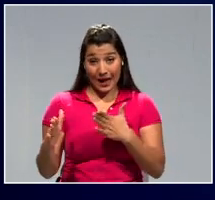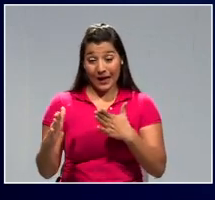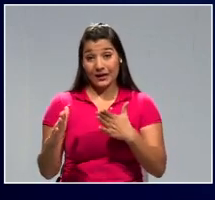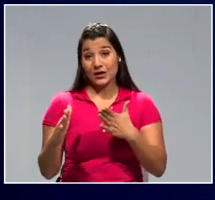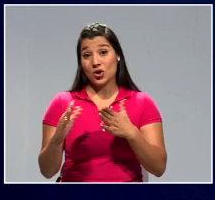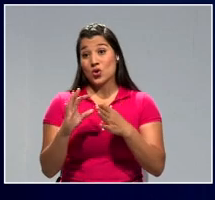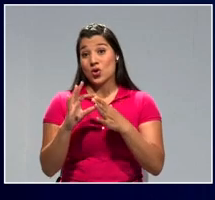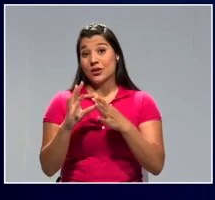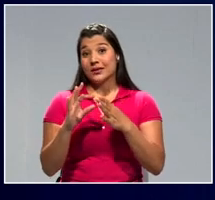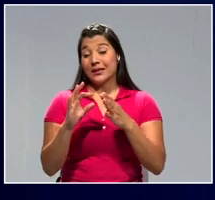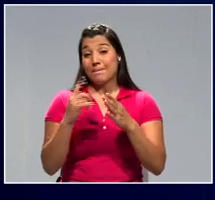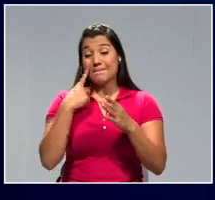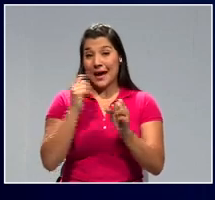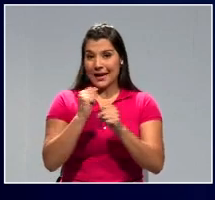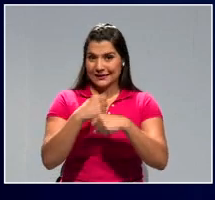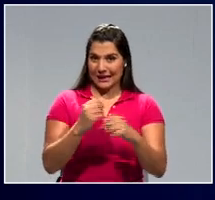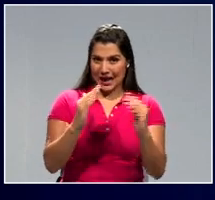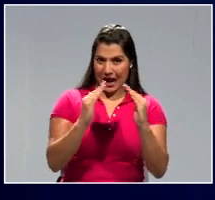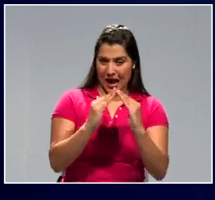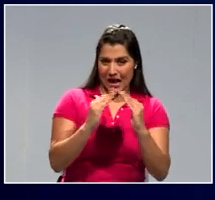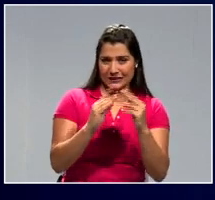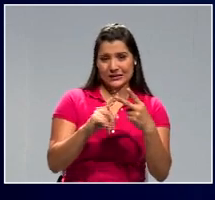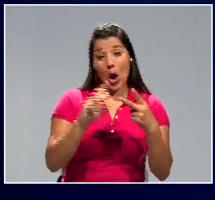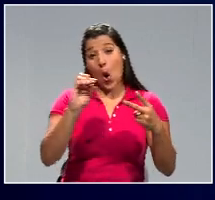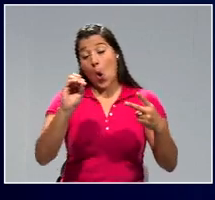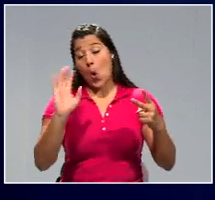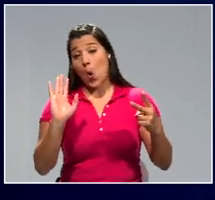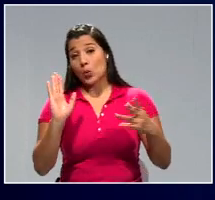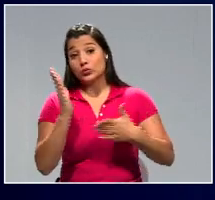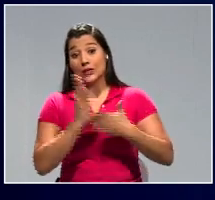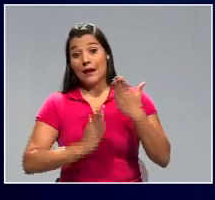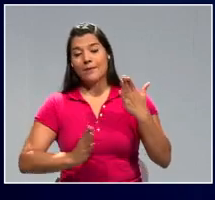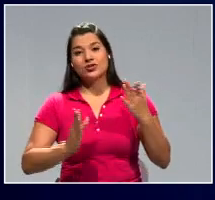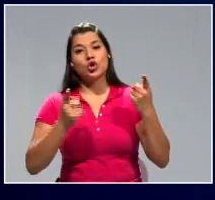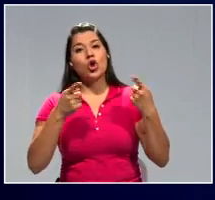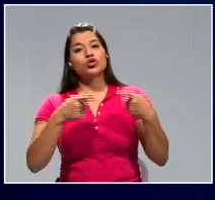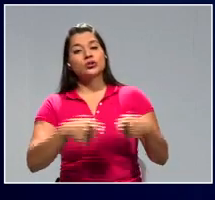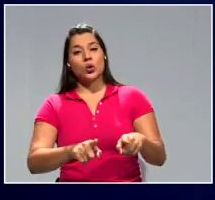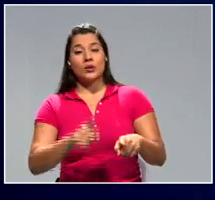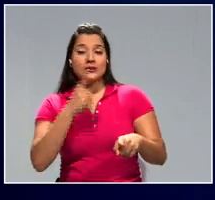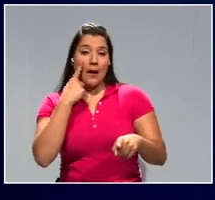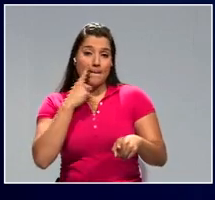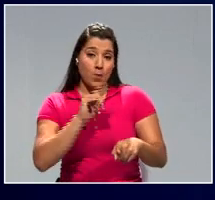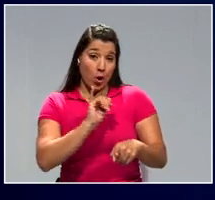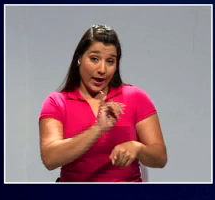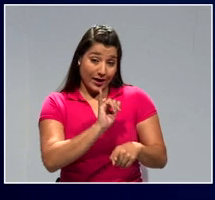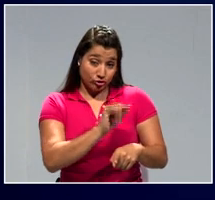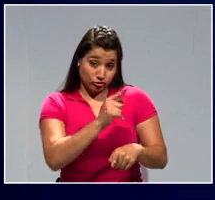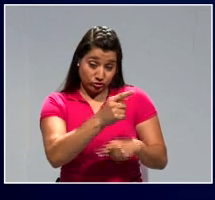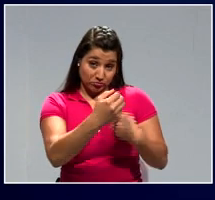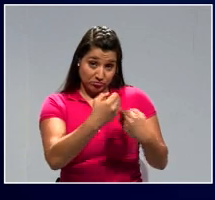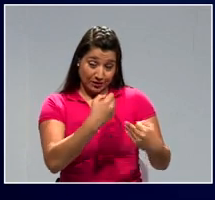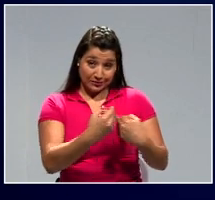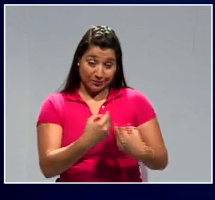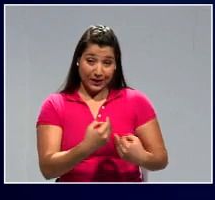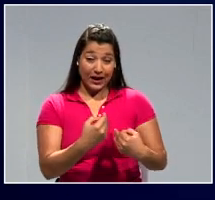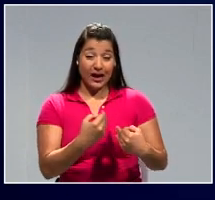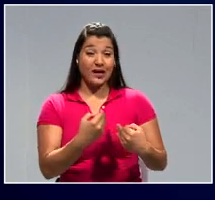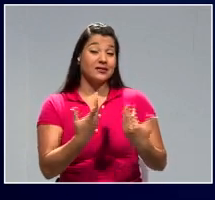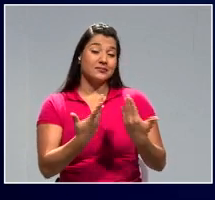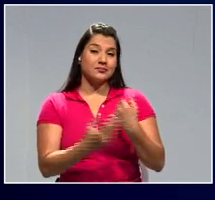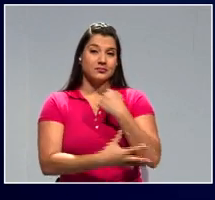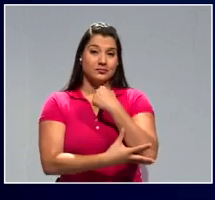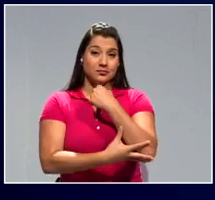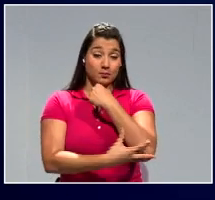vivienda, de planificación de vivienda, o es un efecto brutal de este fenómeno que usted nos describe antes, que es la